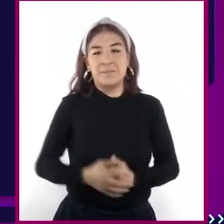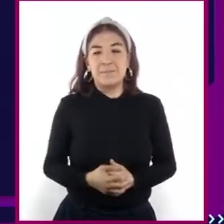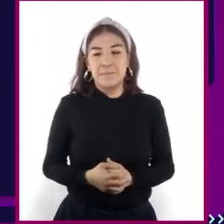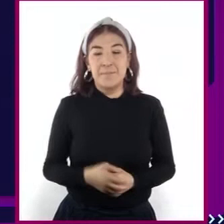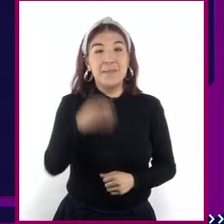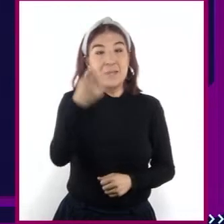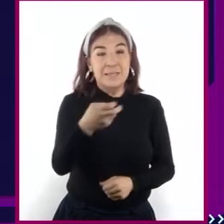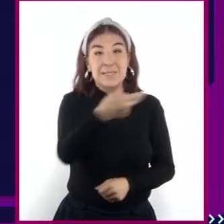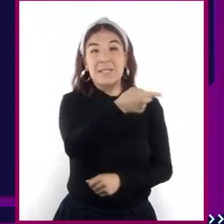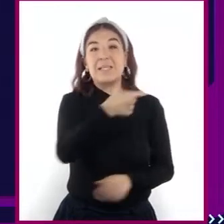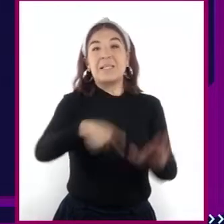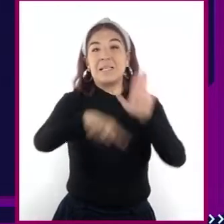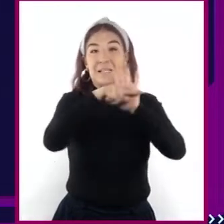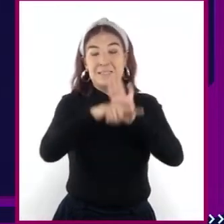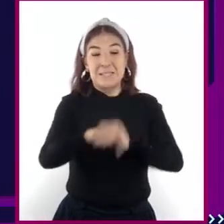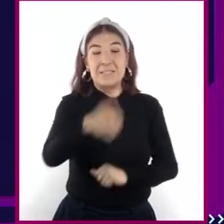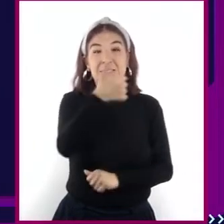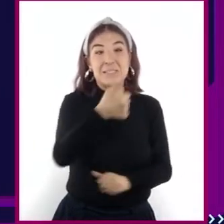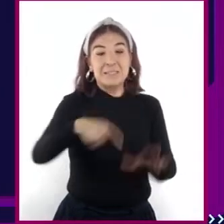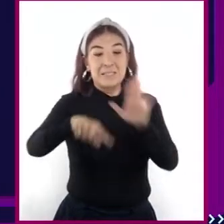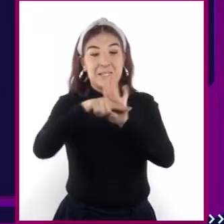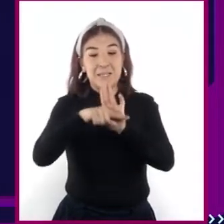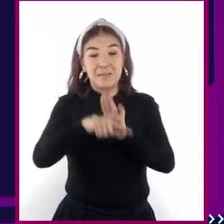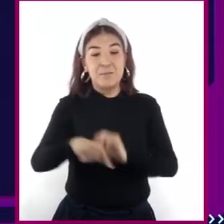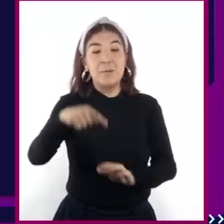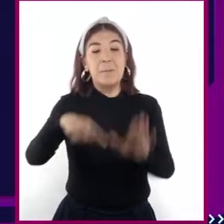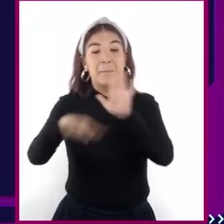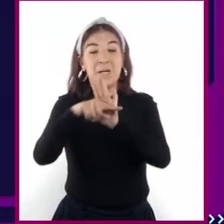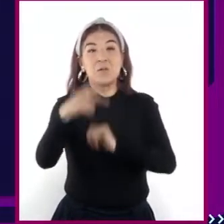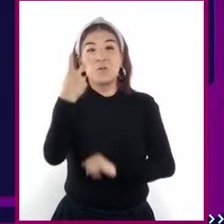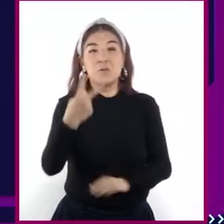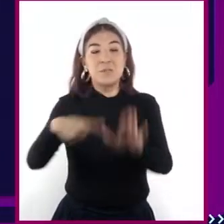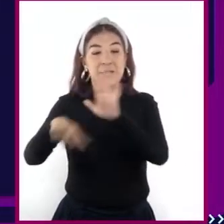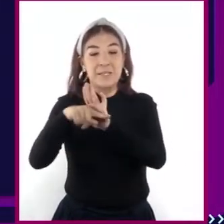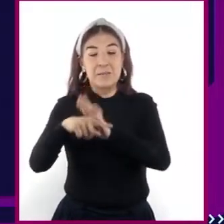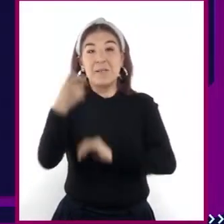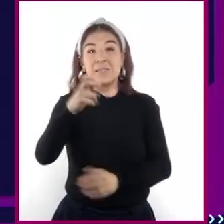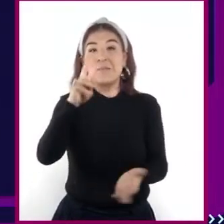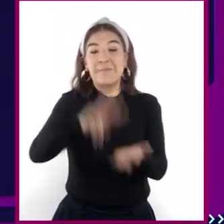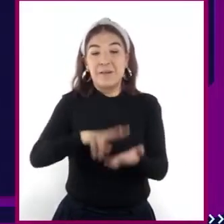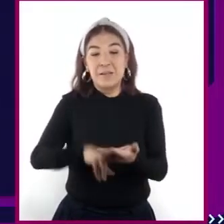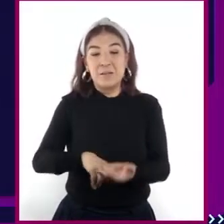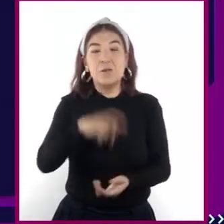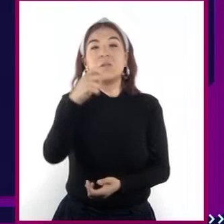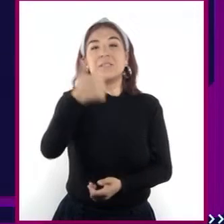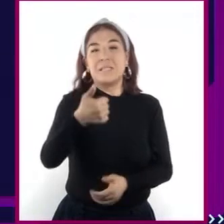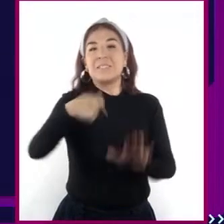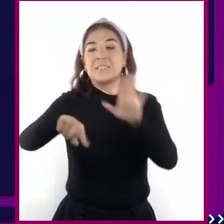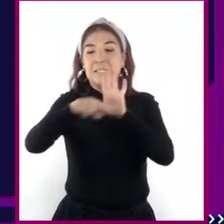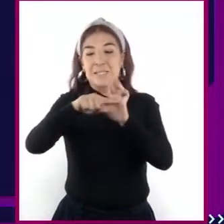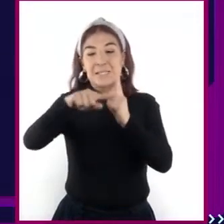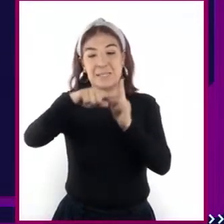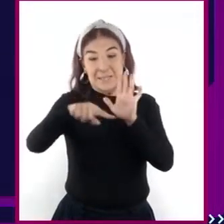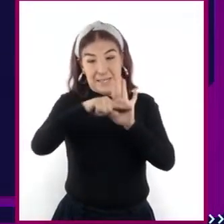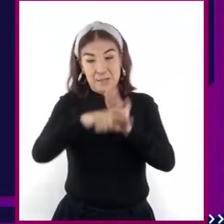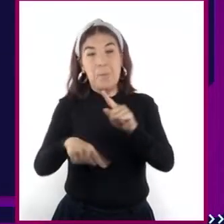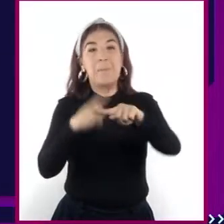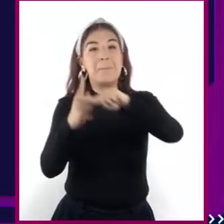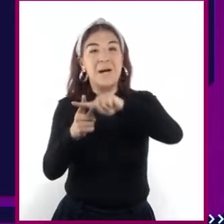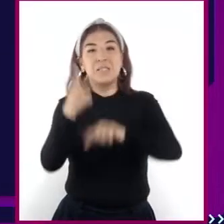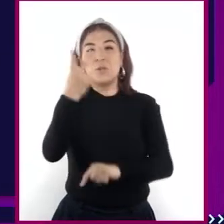Para la resta 6 negativo menos 2 negativo, la adición equivalente es 6 negativo más 2